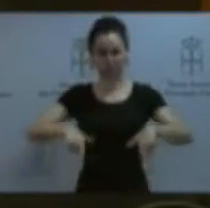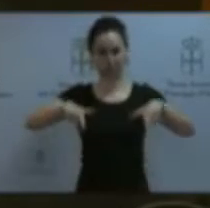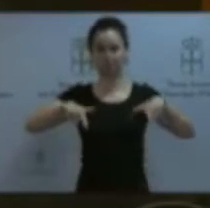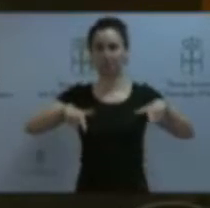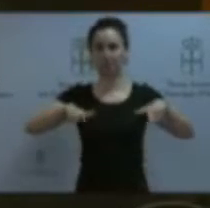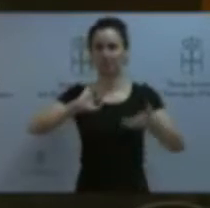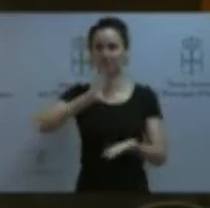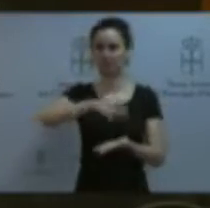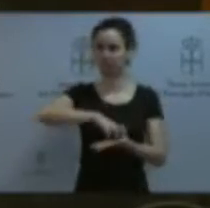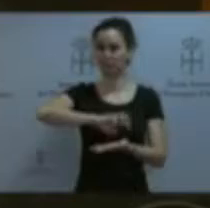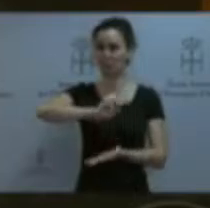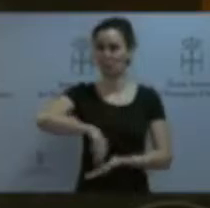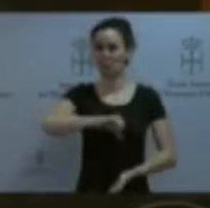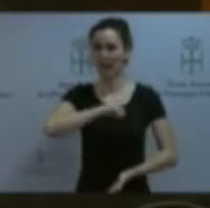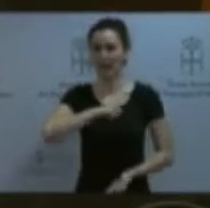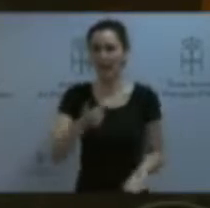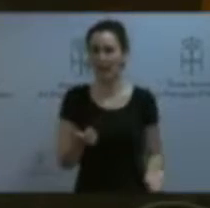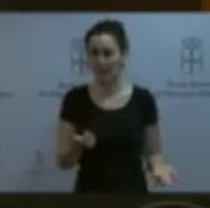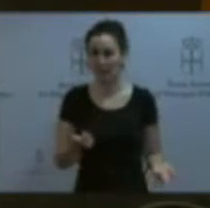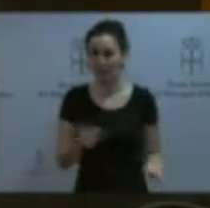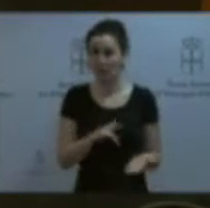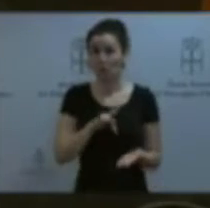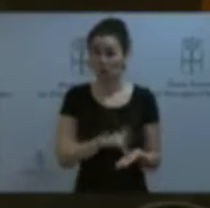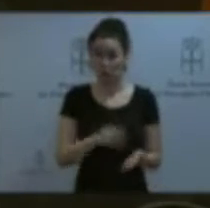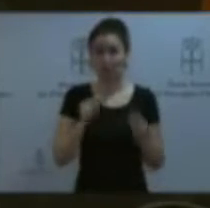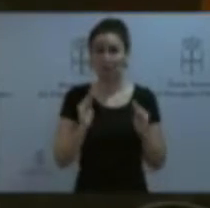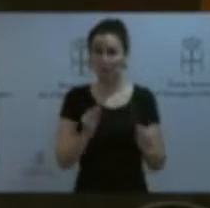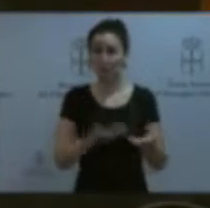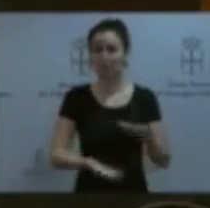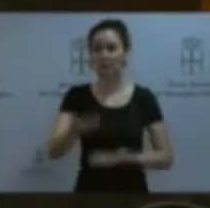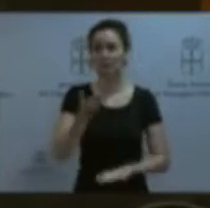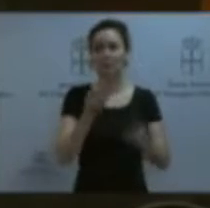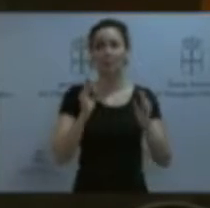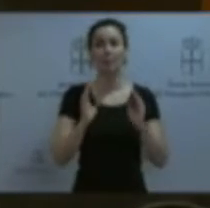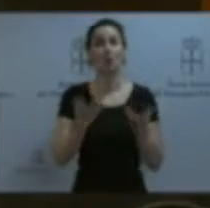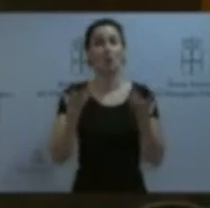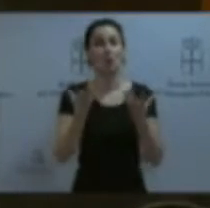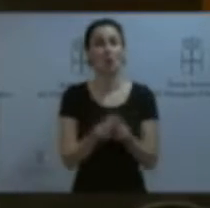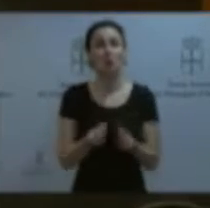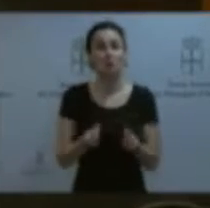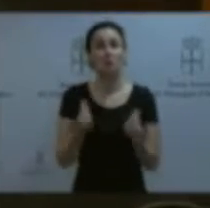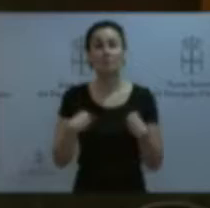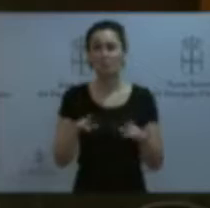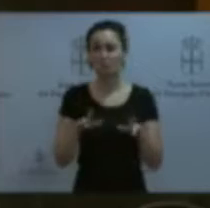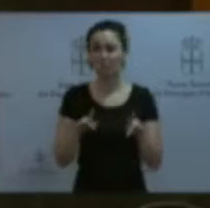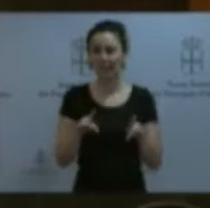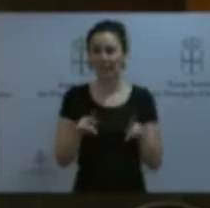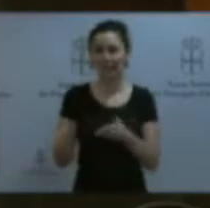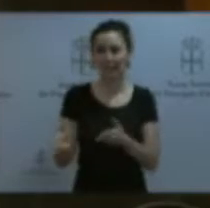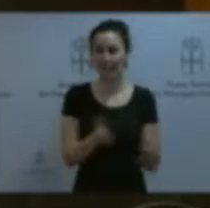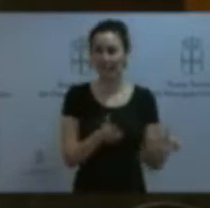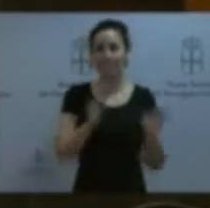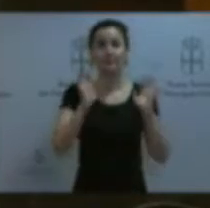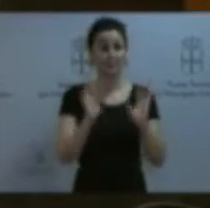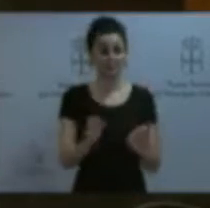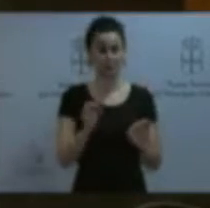la obra del Montepío nunca se habría podido producir, sin la colaboración de la Consejería de Fomento y de la Comisión de Urbanismo y Ordenación del Territorio de la cuota. La